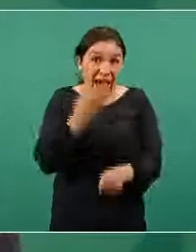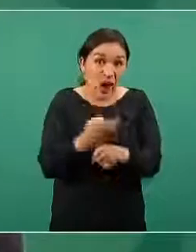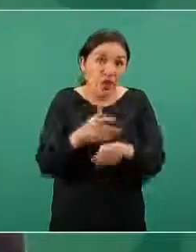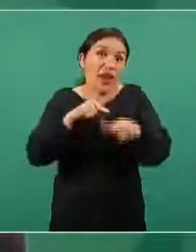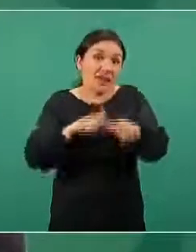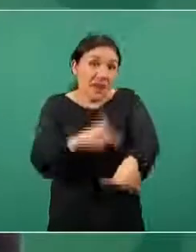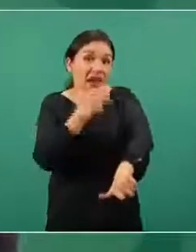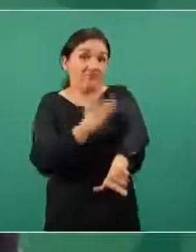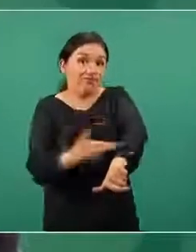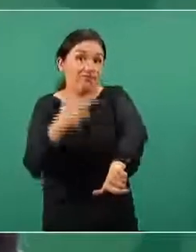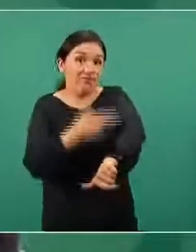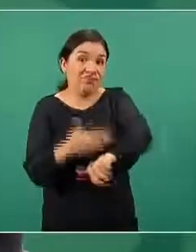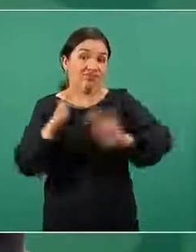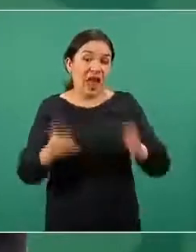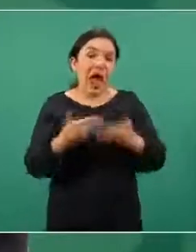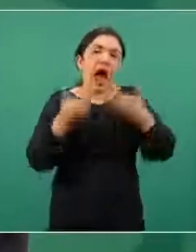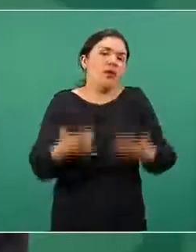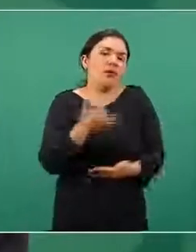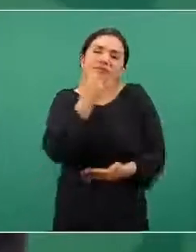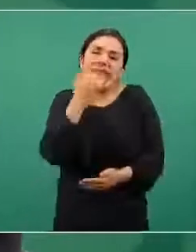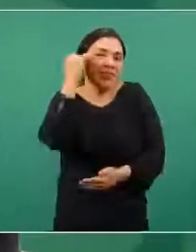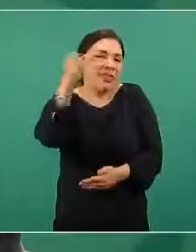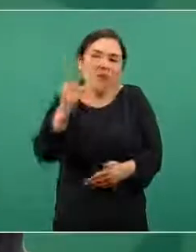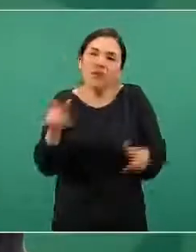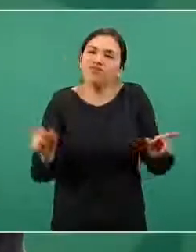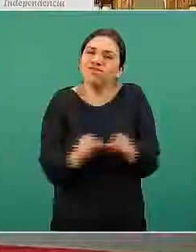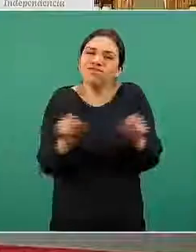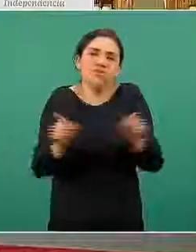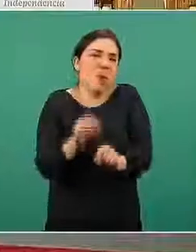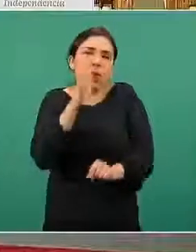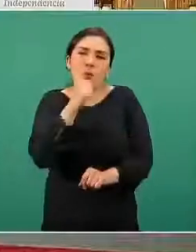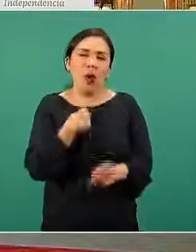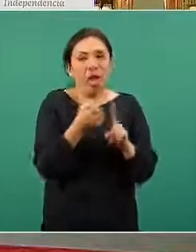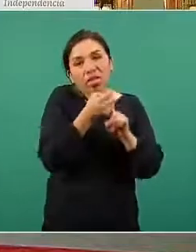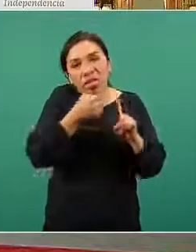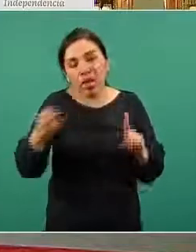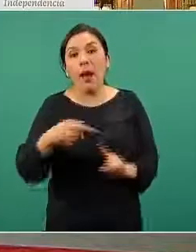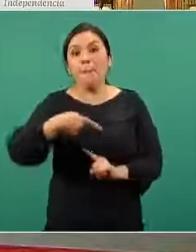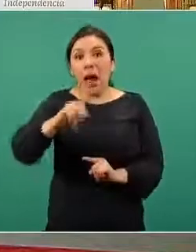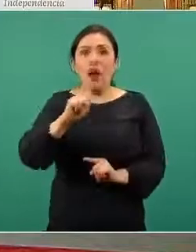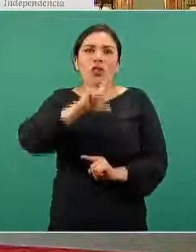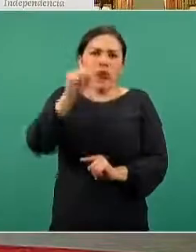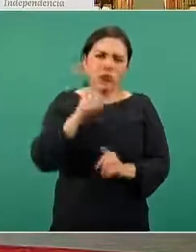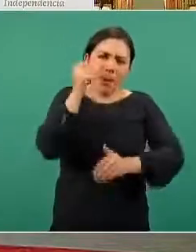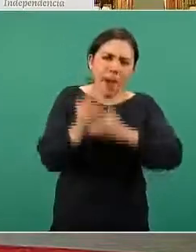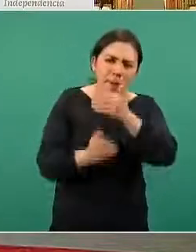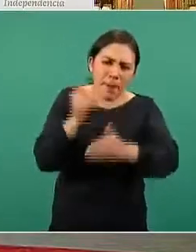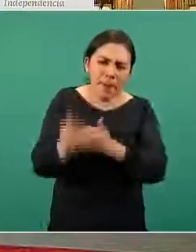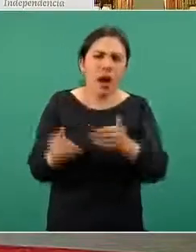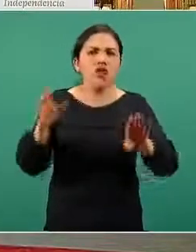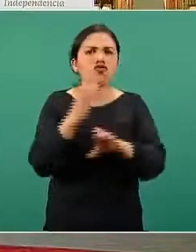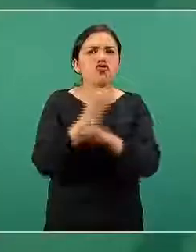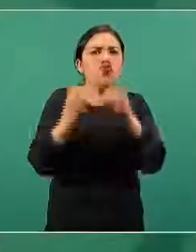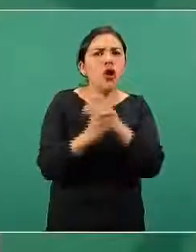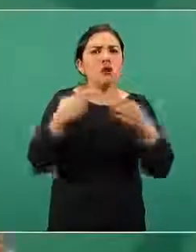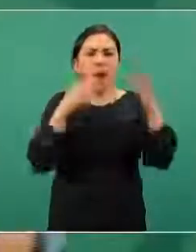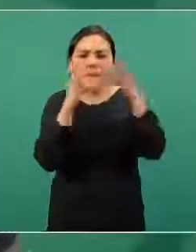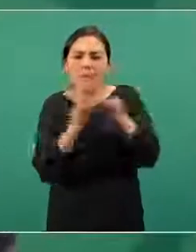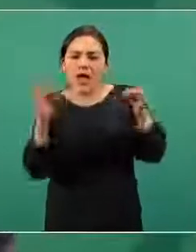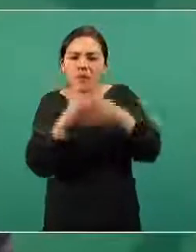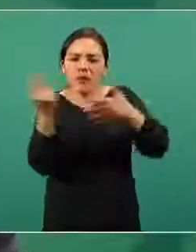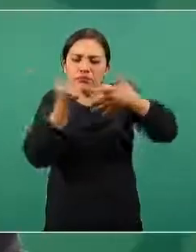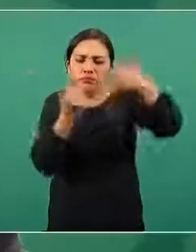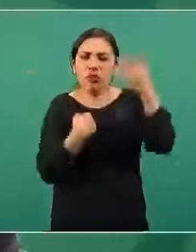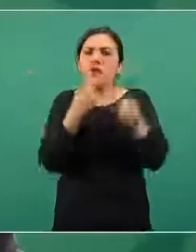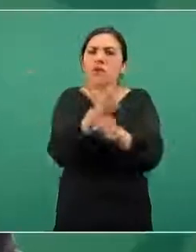Hoy, definitivamente, no nos da demasiado tiempo para comentarlo, pero conforme vayamos avanzando algunos elementos concretos,